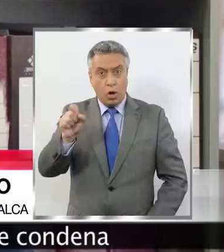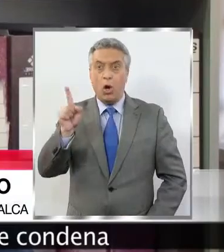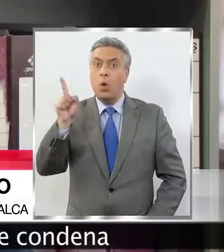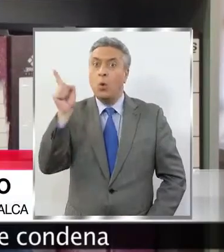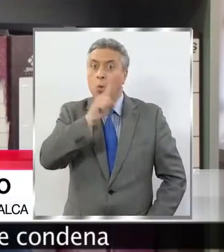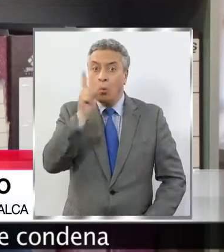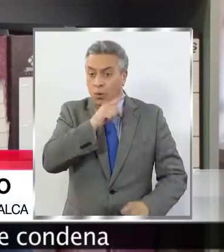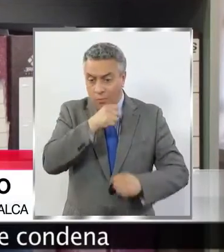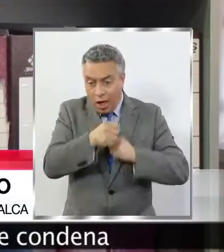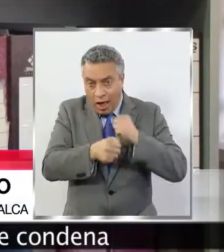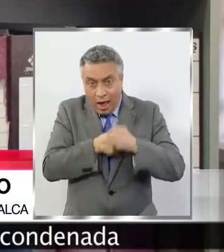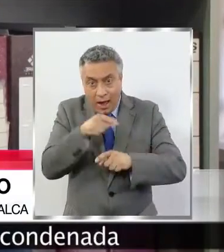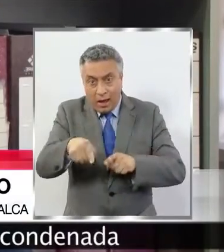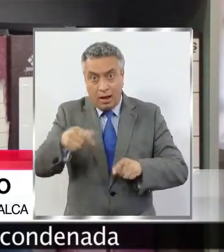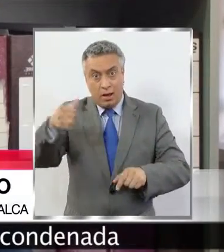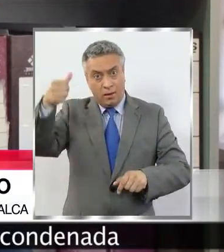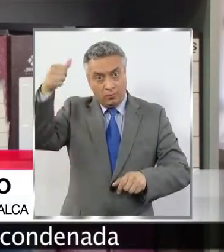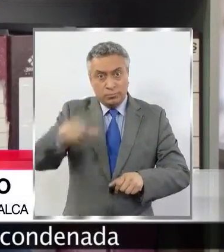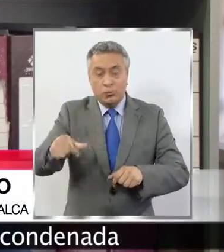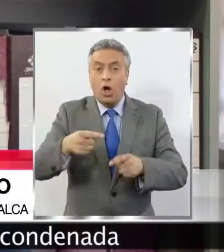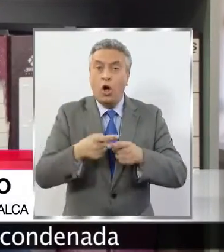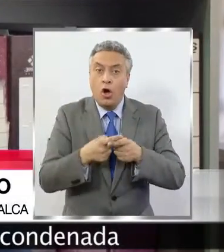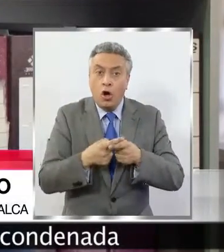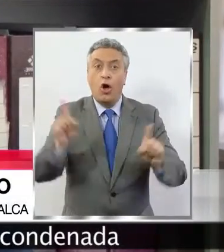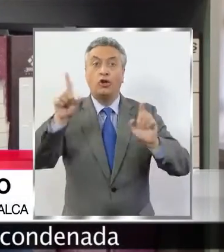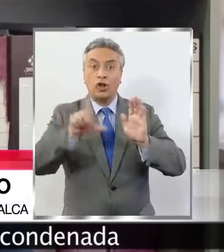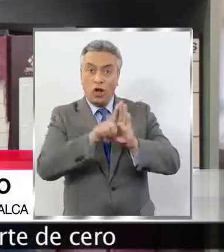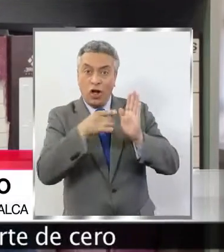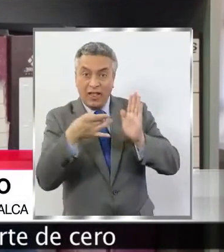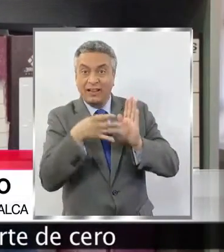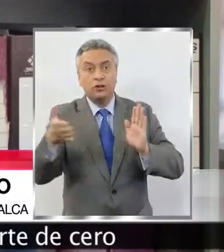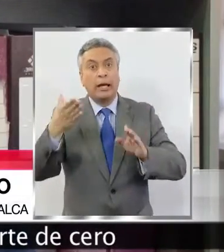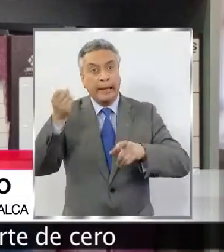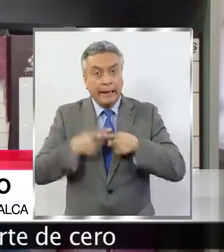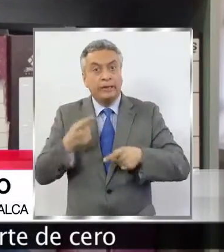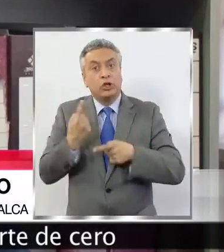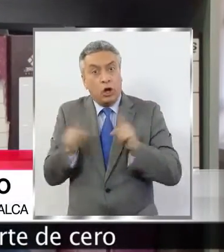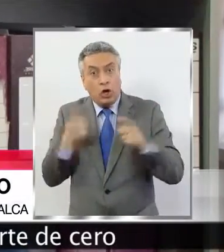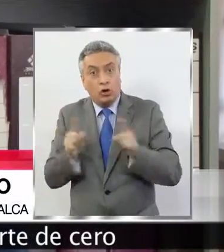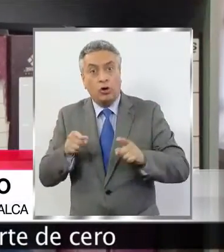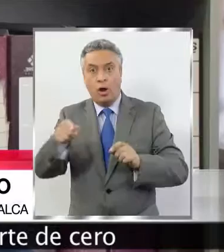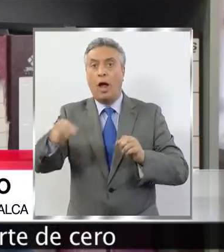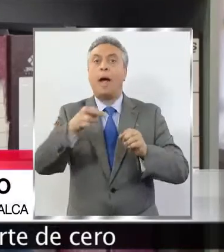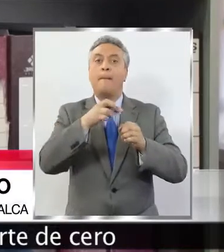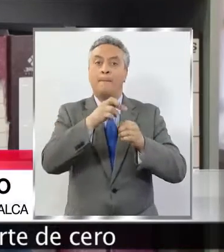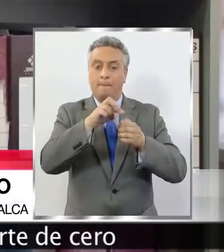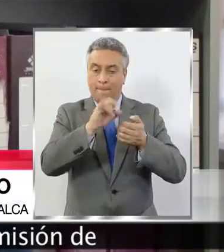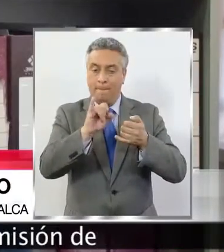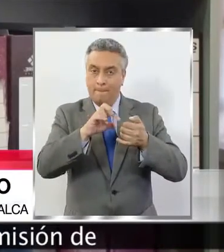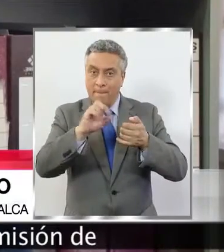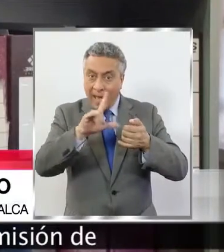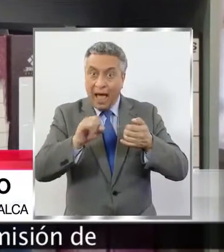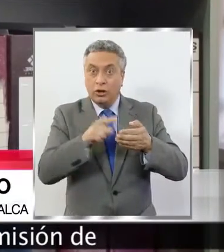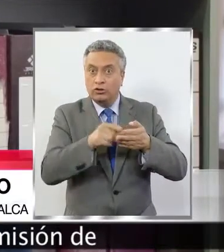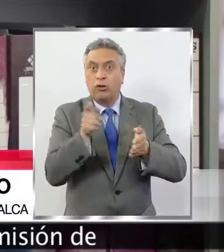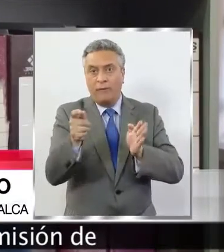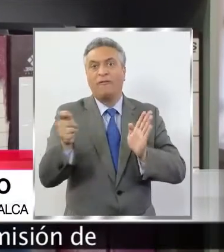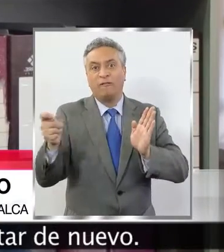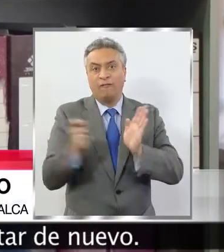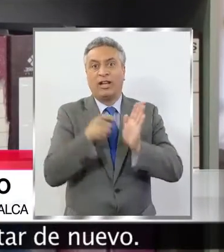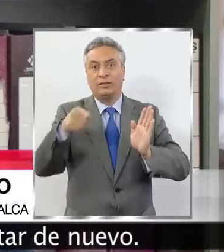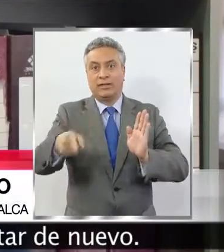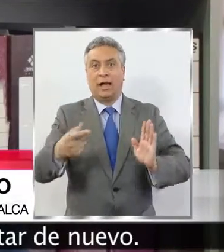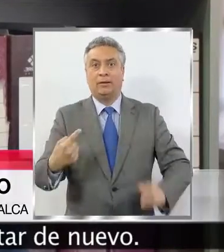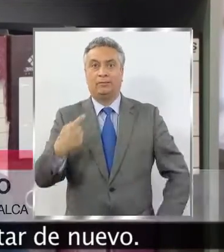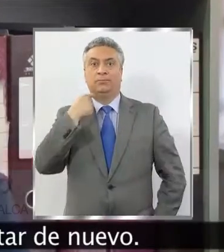últimos años, y se le condena por algún otro delito, o fue condenada por otro delito, el plazo parte de cero a partir de la fecha de comisión